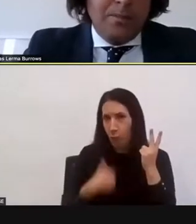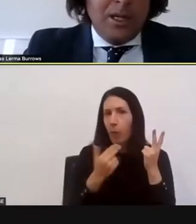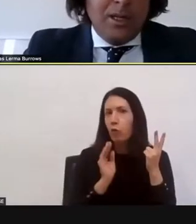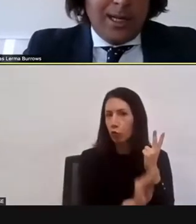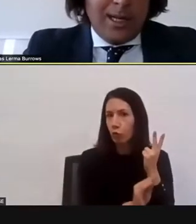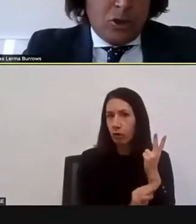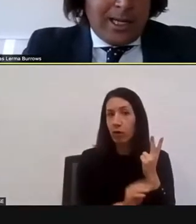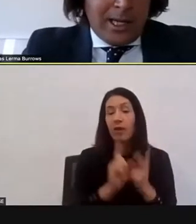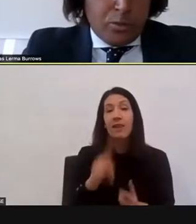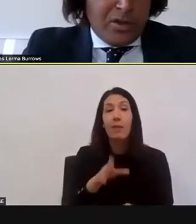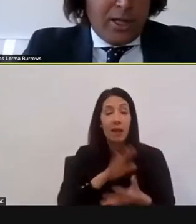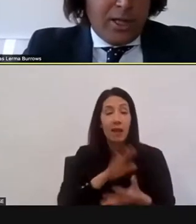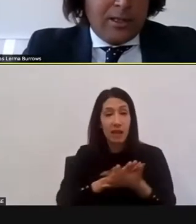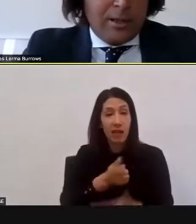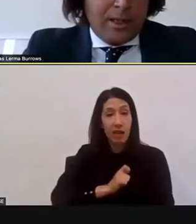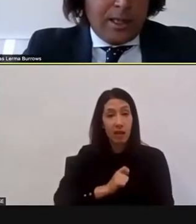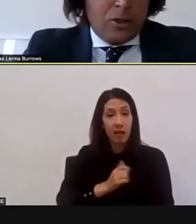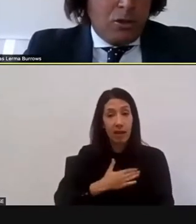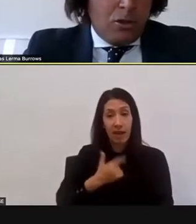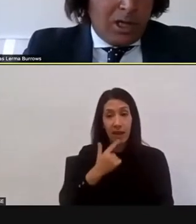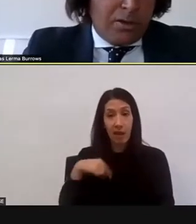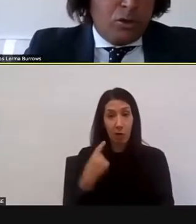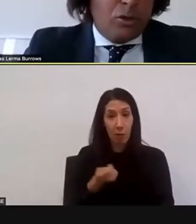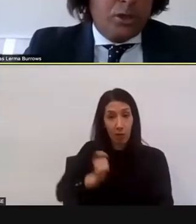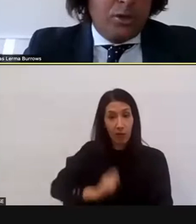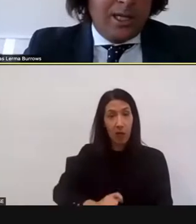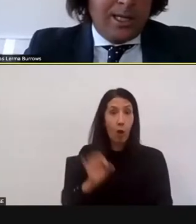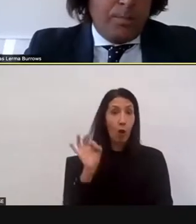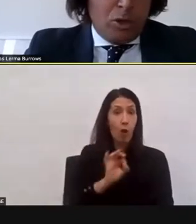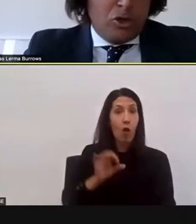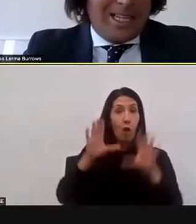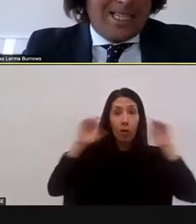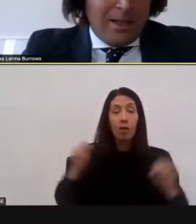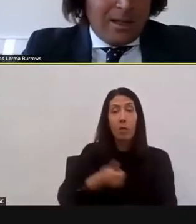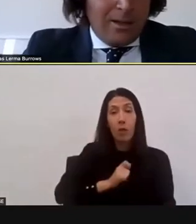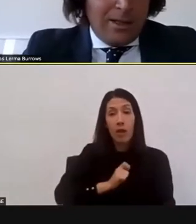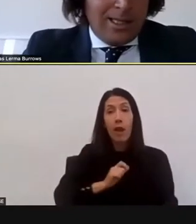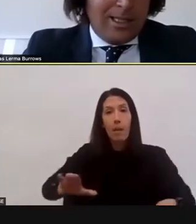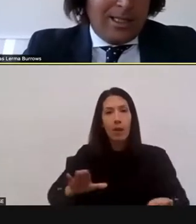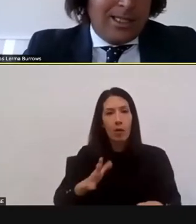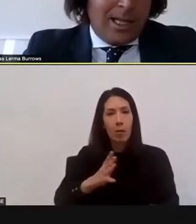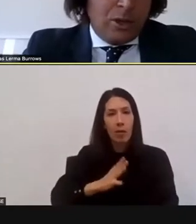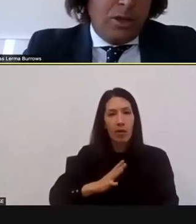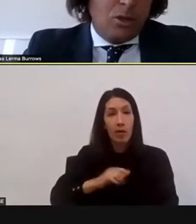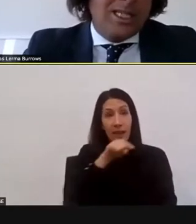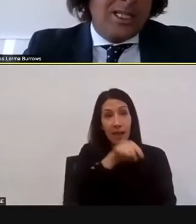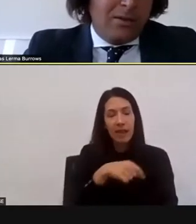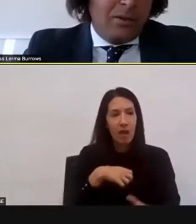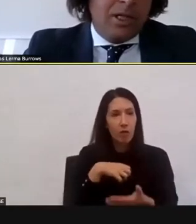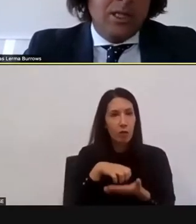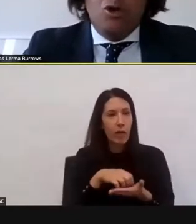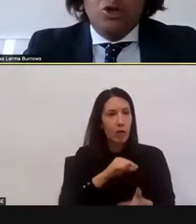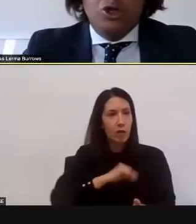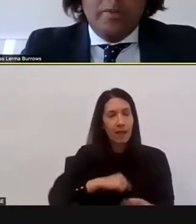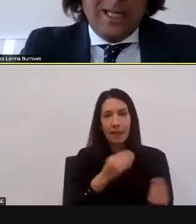gente, que nos dejen a los profesionales, en este caso, o a las fuerzas y cuerpos de seguridad del Estado, pero que nos trasladen esas inquietudes o esas